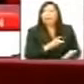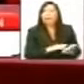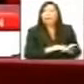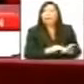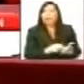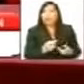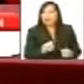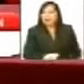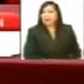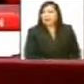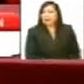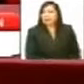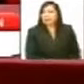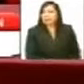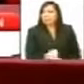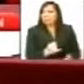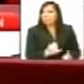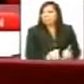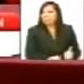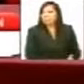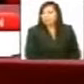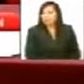digitalización de todas estas. Finalmente,